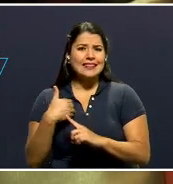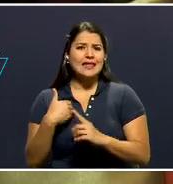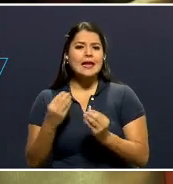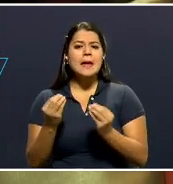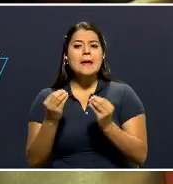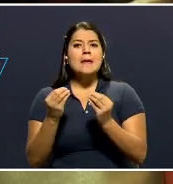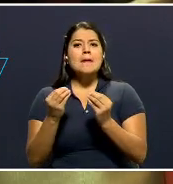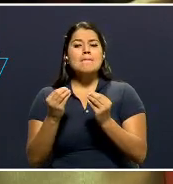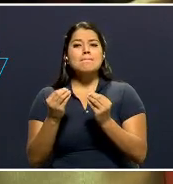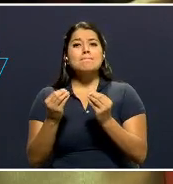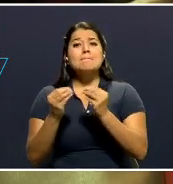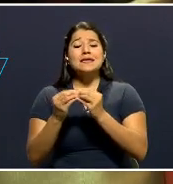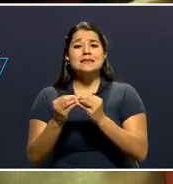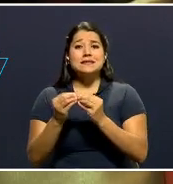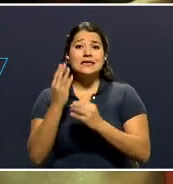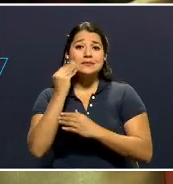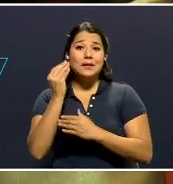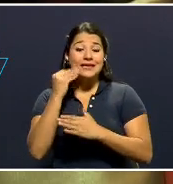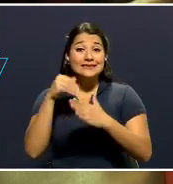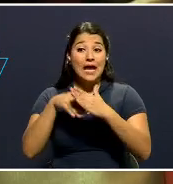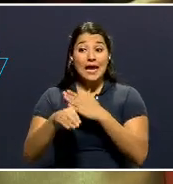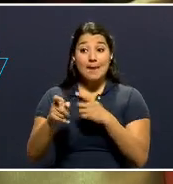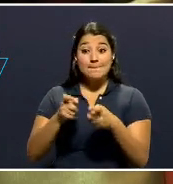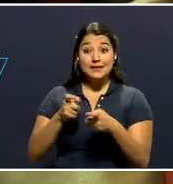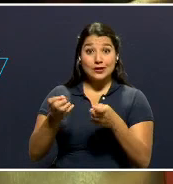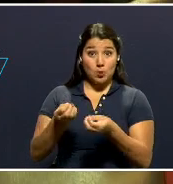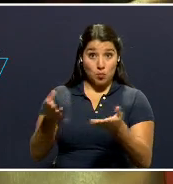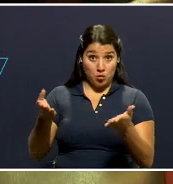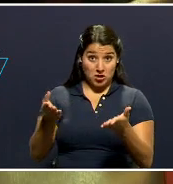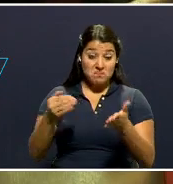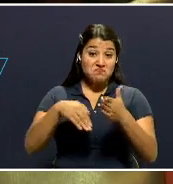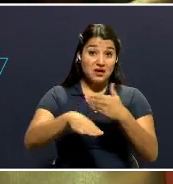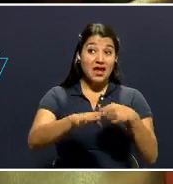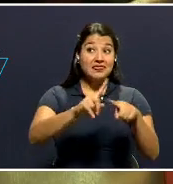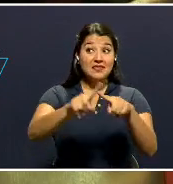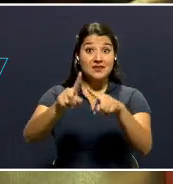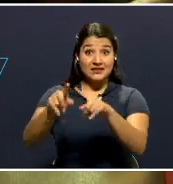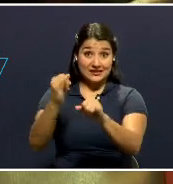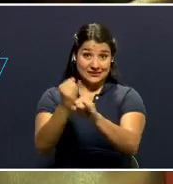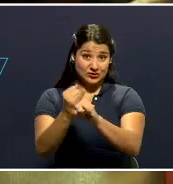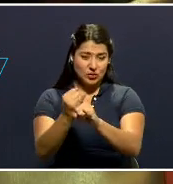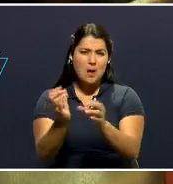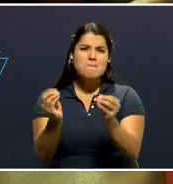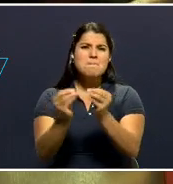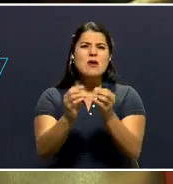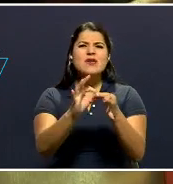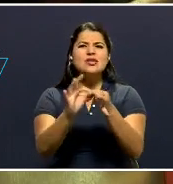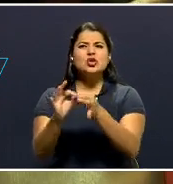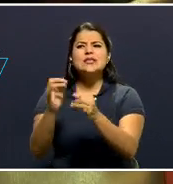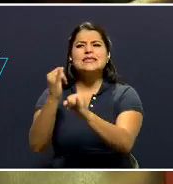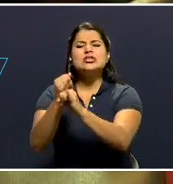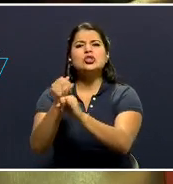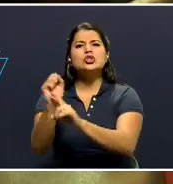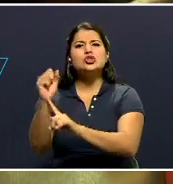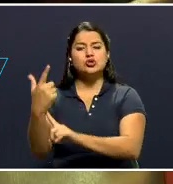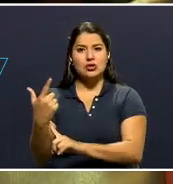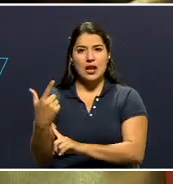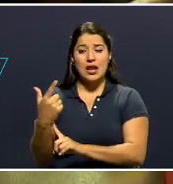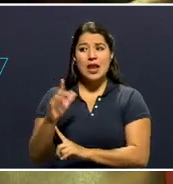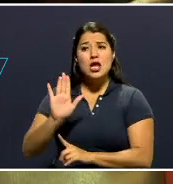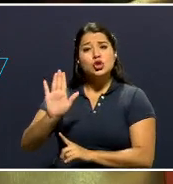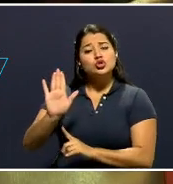la administración pública también en diferentes instituciones, especialmente en el sector social. Como usted bien lo indica, su